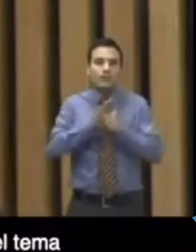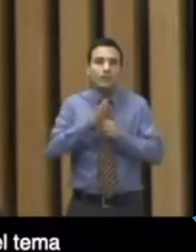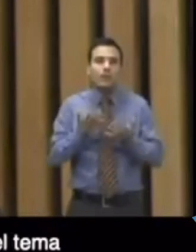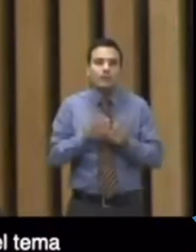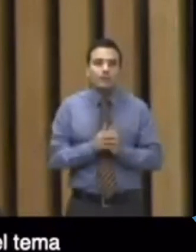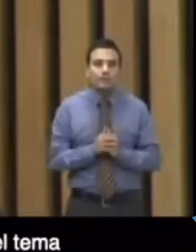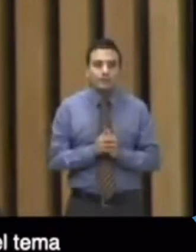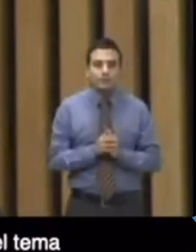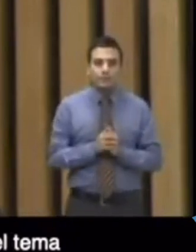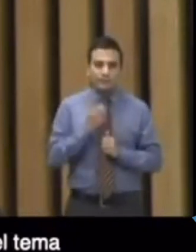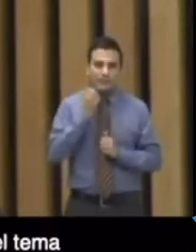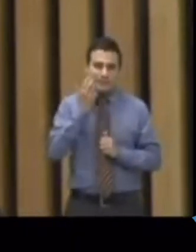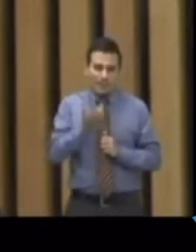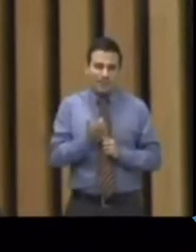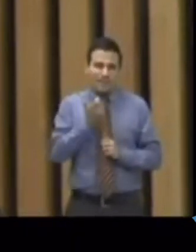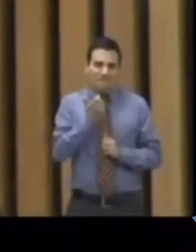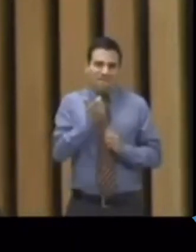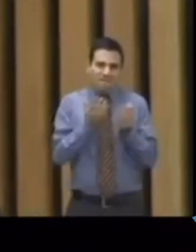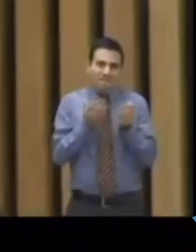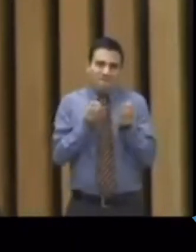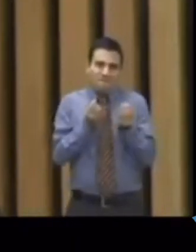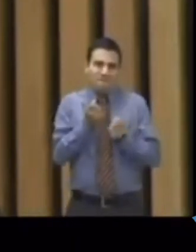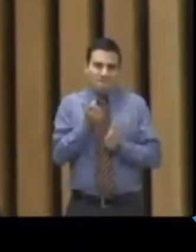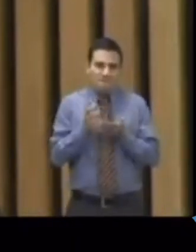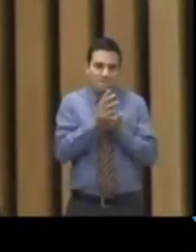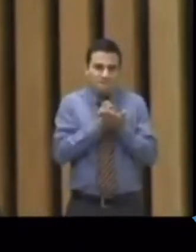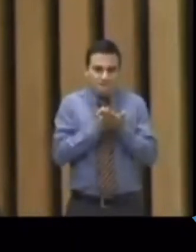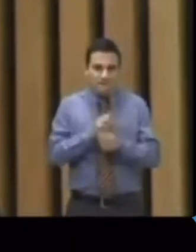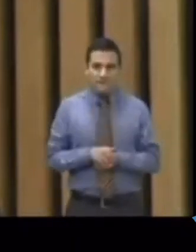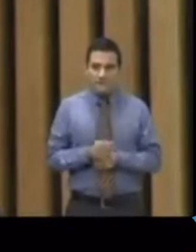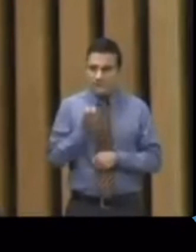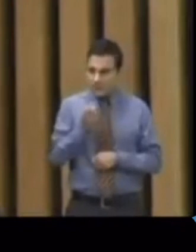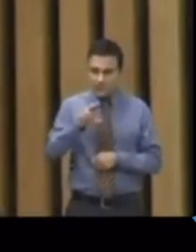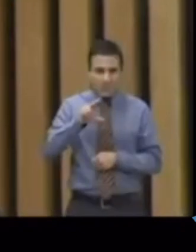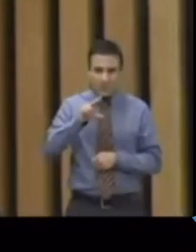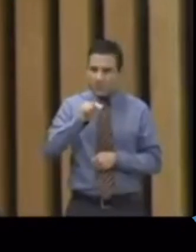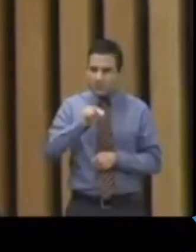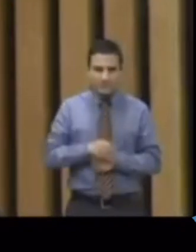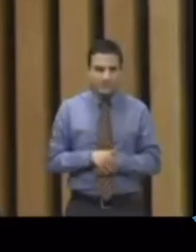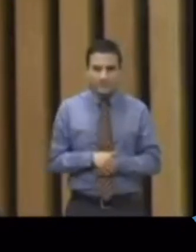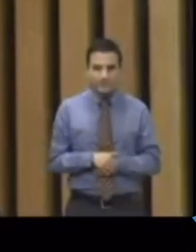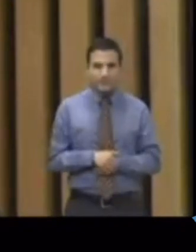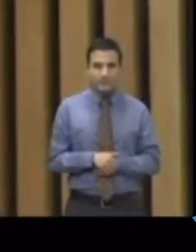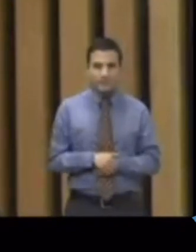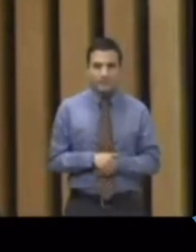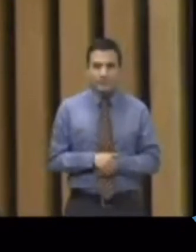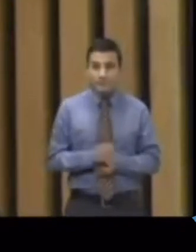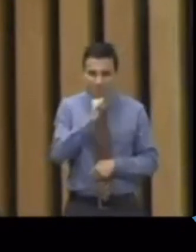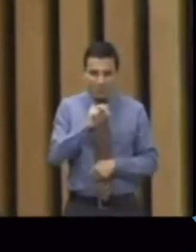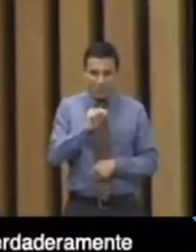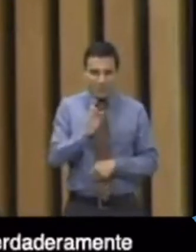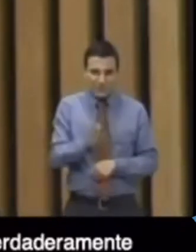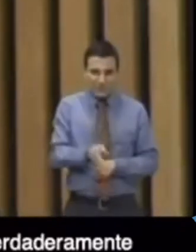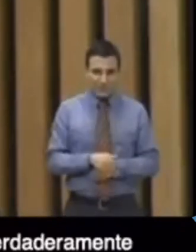tener sueldos de opulencia pero no no no no no no no estamos de acuerdo con